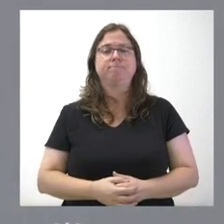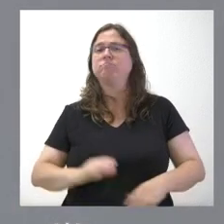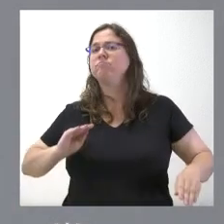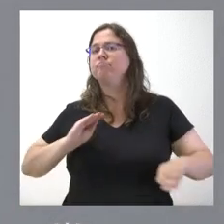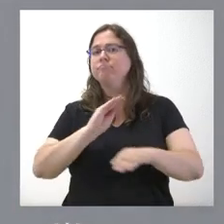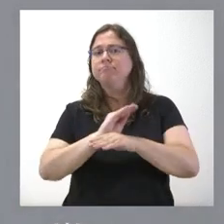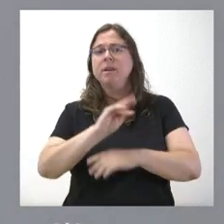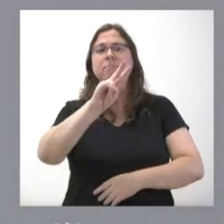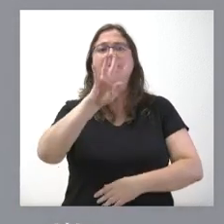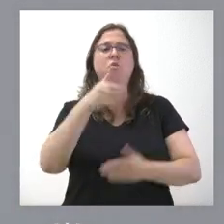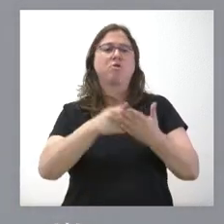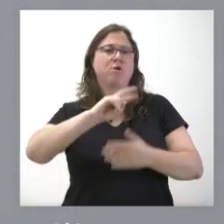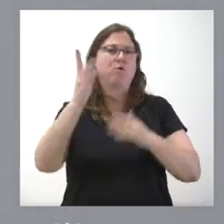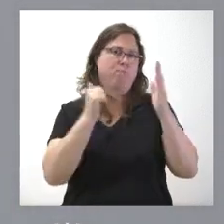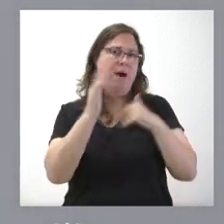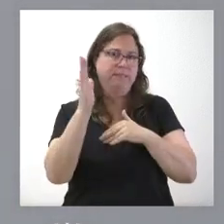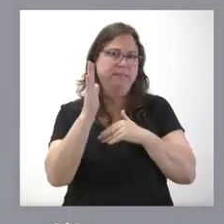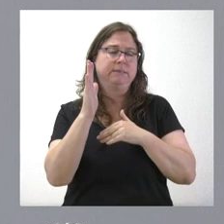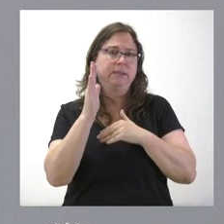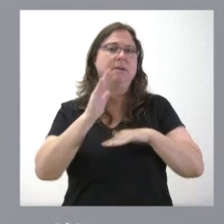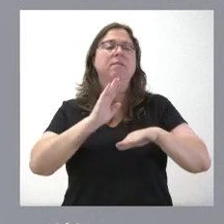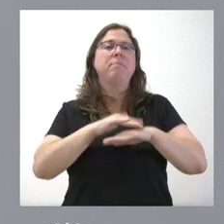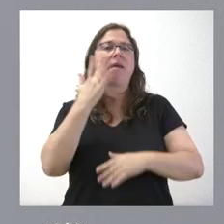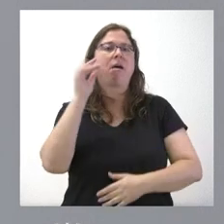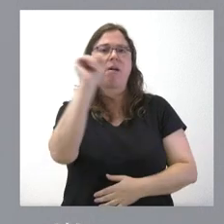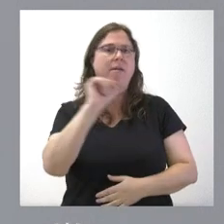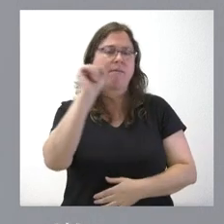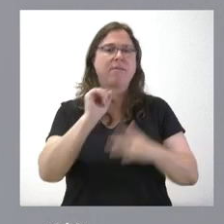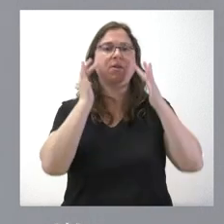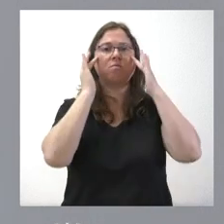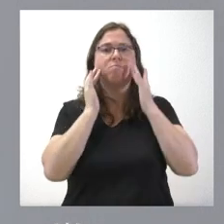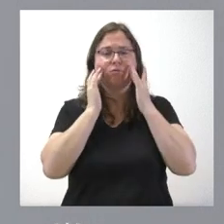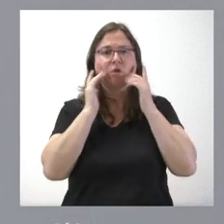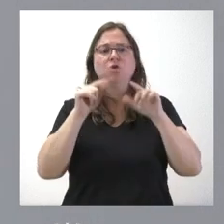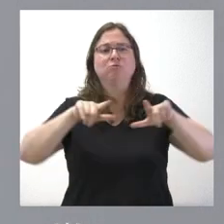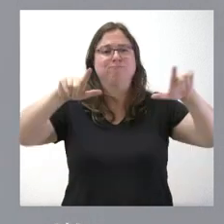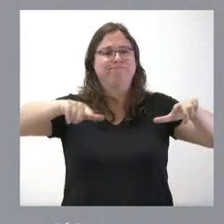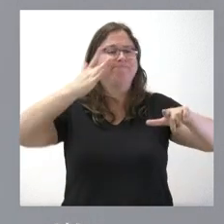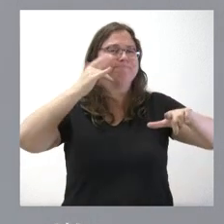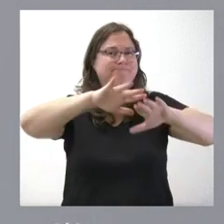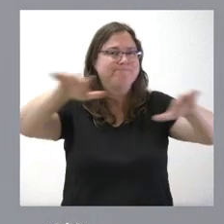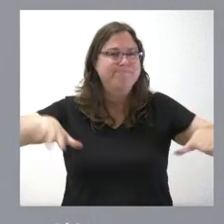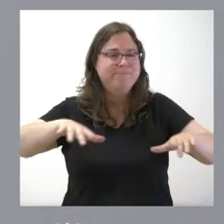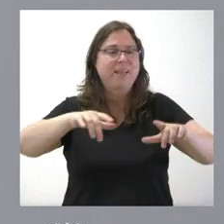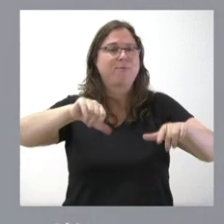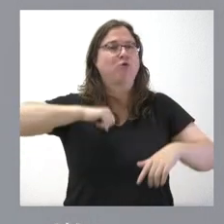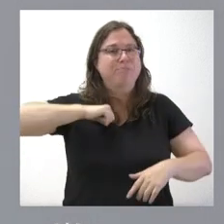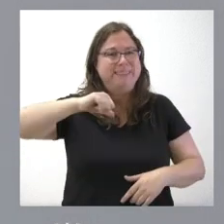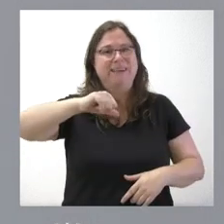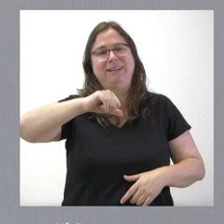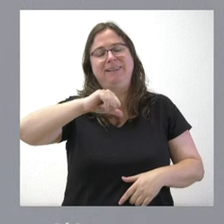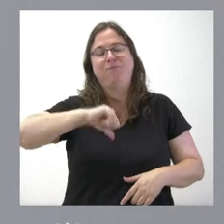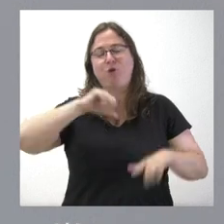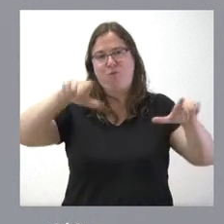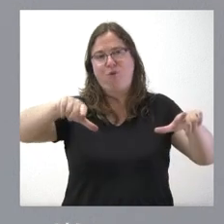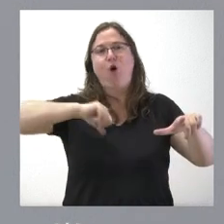de más de 24 millones de euros para la limpieza e higienización de los complejos existenciales sanitarios de Segovia y